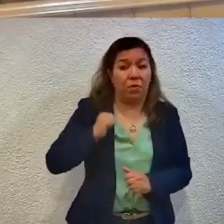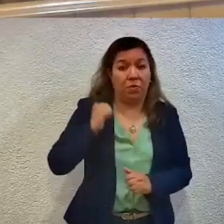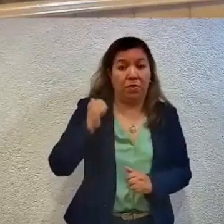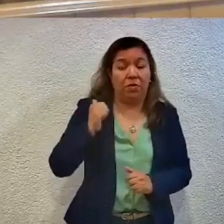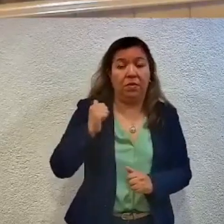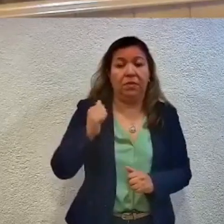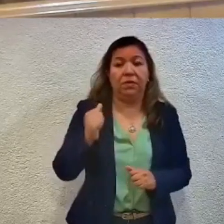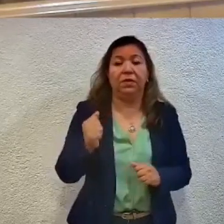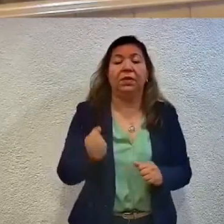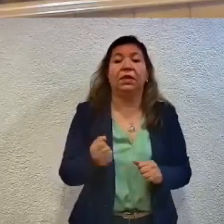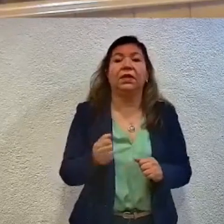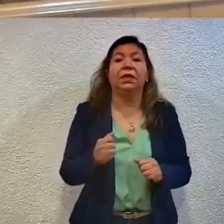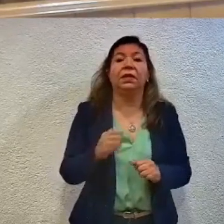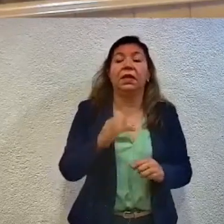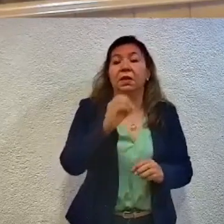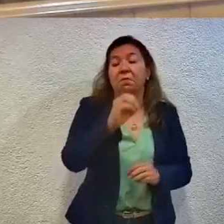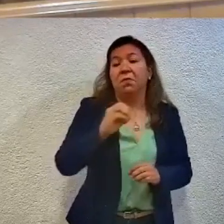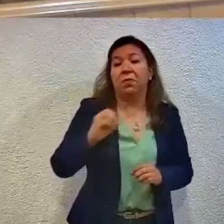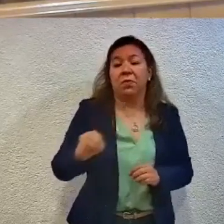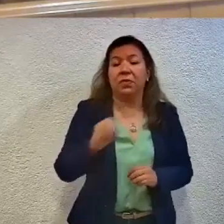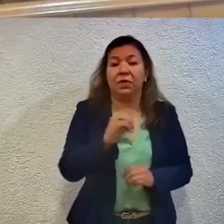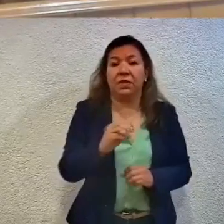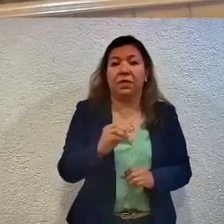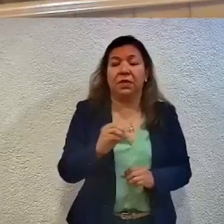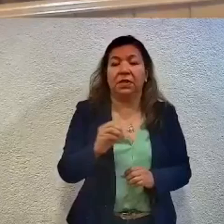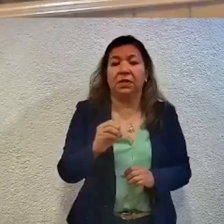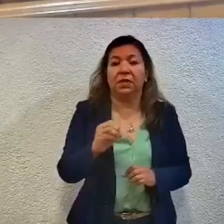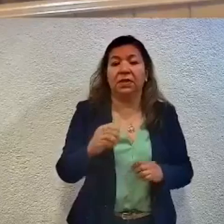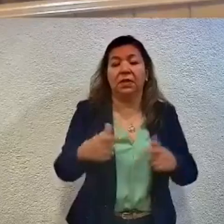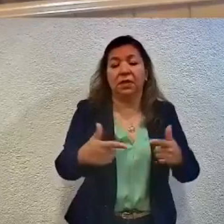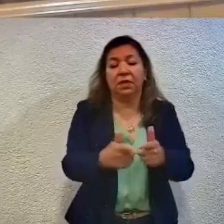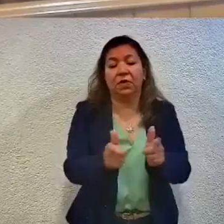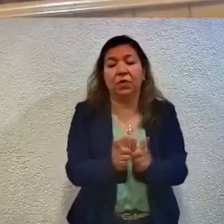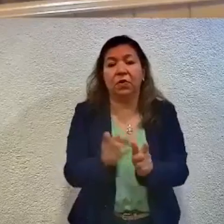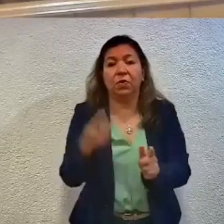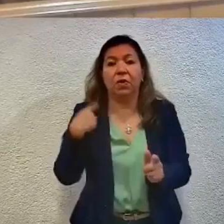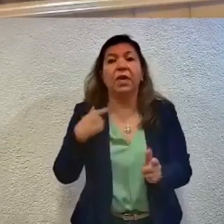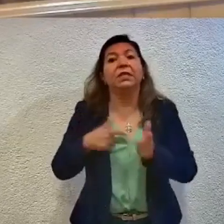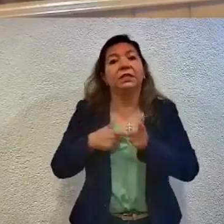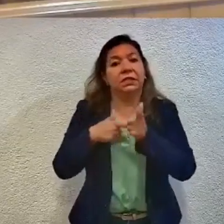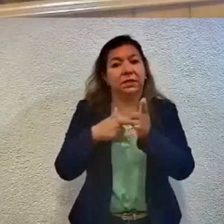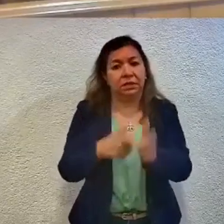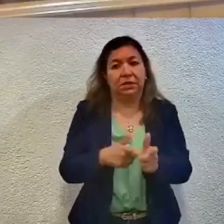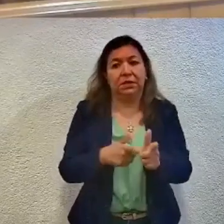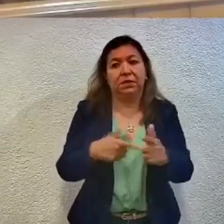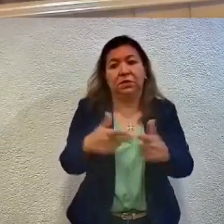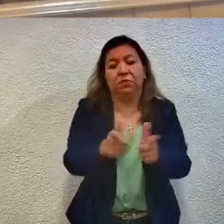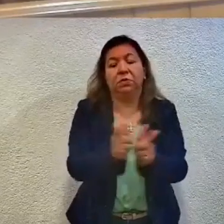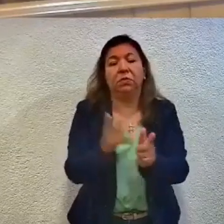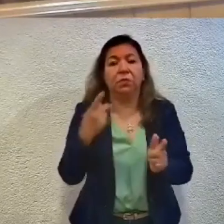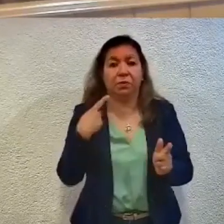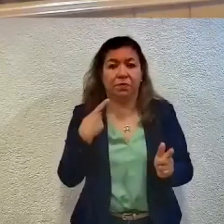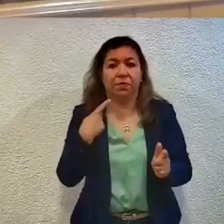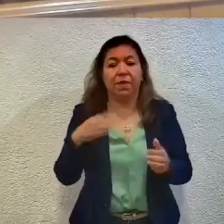en la oportunidad de demostrar que obtuvo el porcentaje que la ley establece para conservar su registro. No obstante a ello, en la